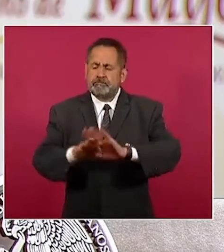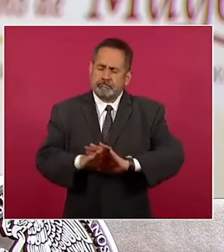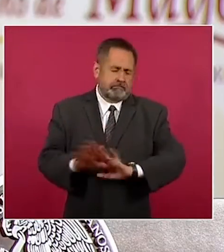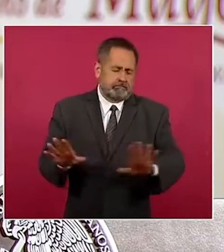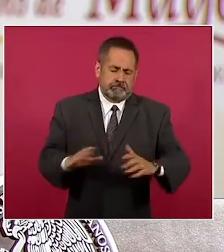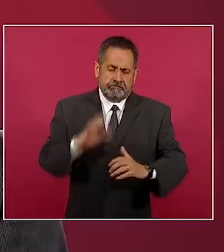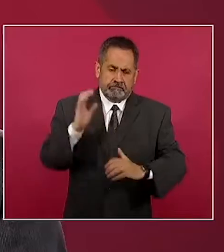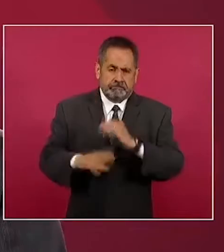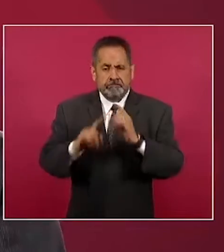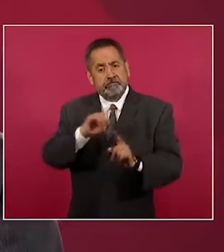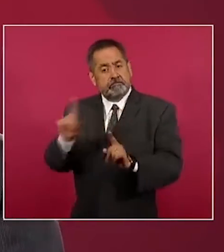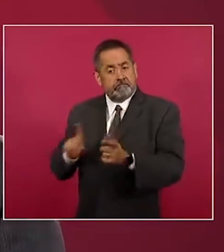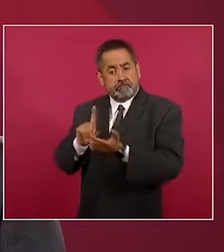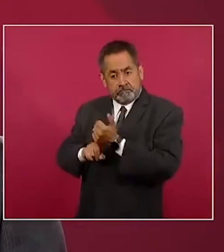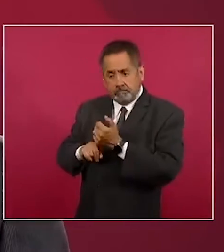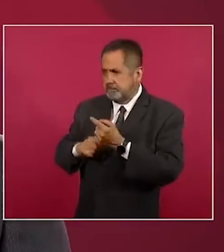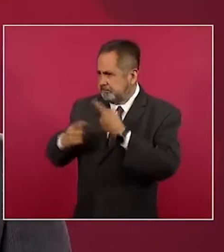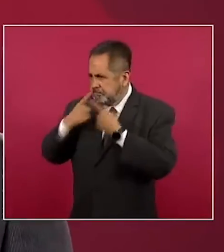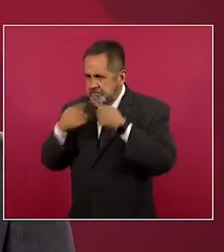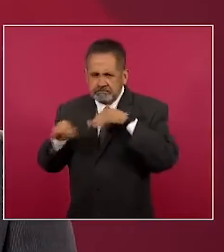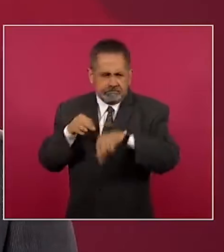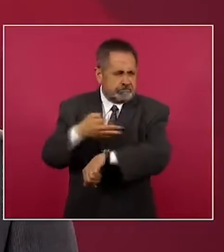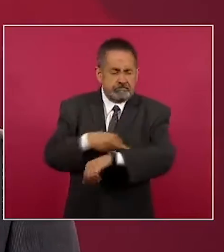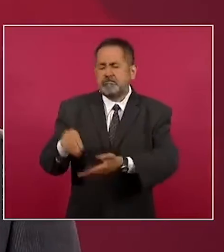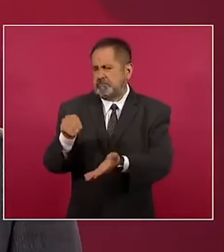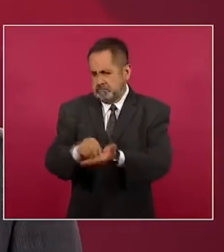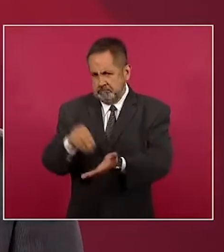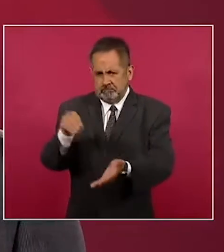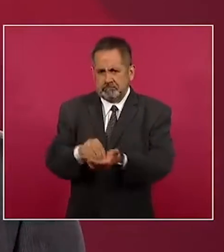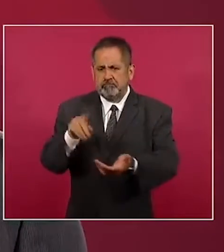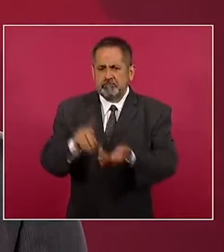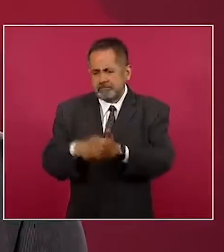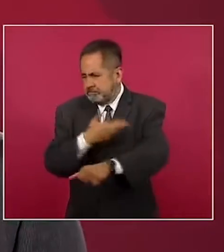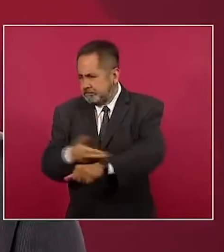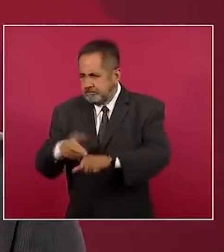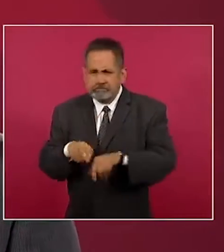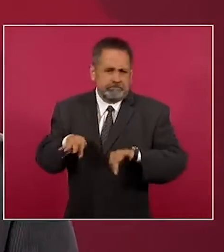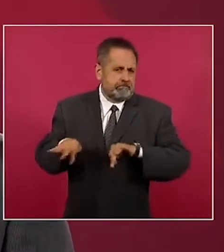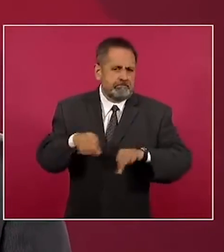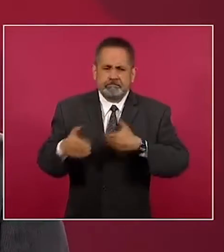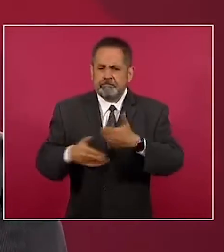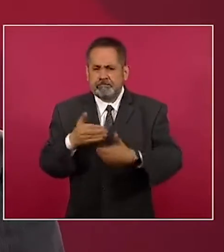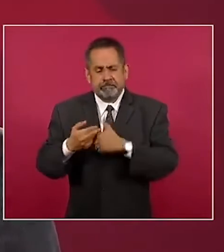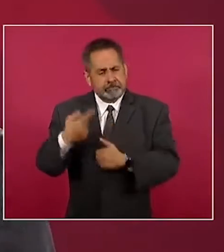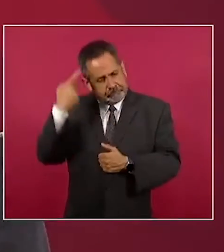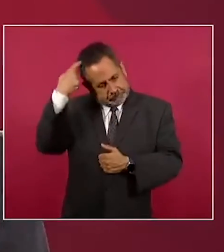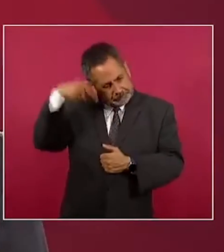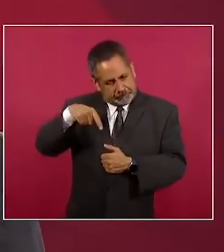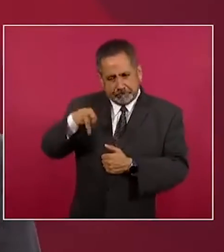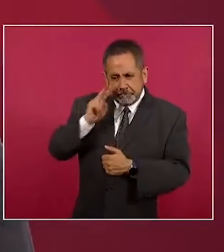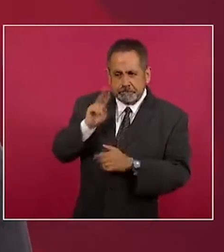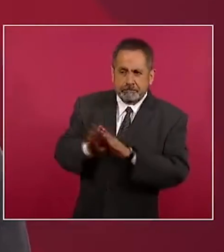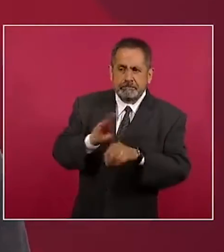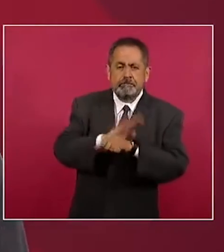de estos días, sobre todo con lo que menciono del regreso a clases de los niños. En el mismo tenor se expresó Ricardo, uno de los